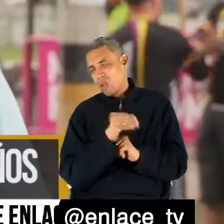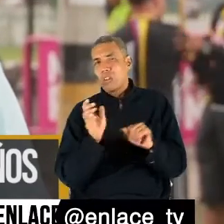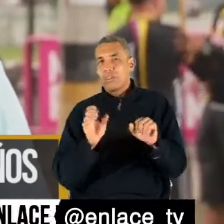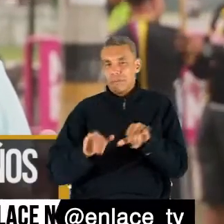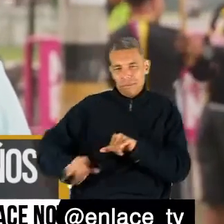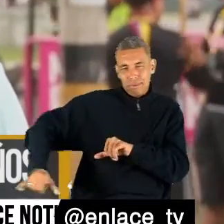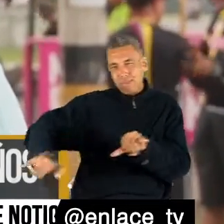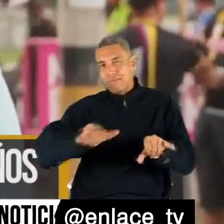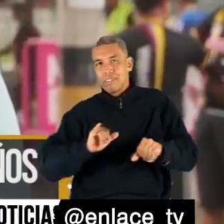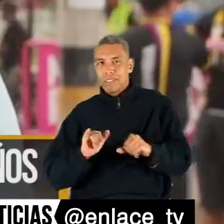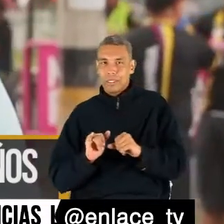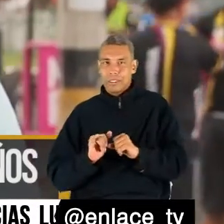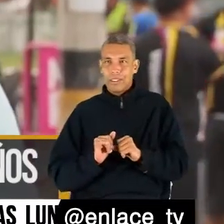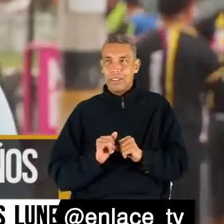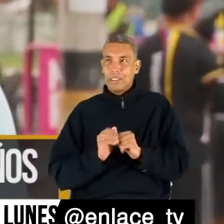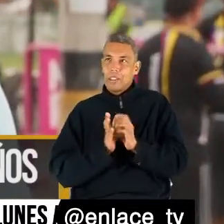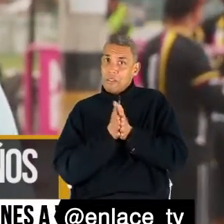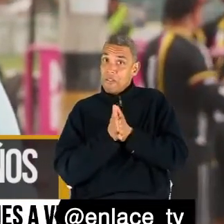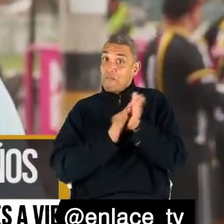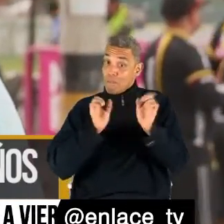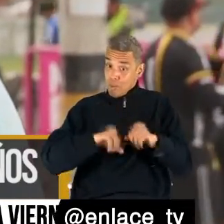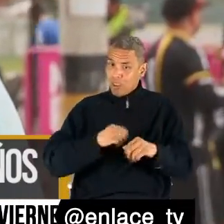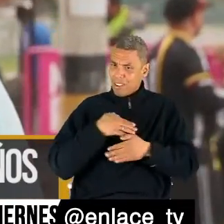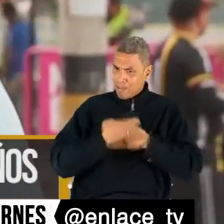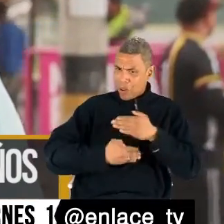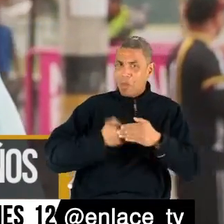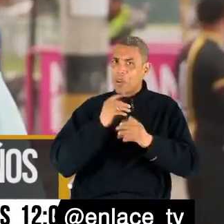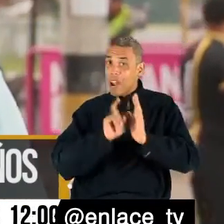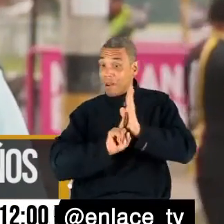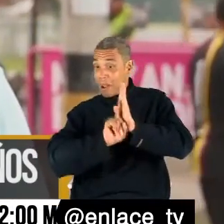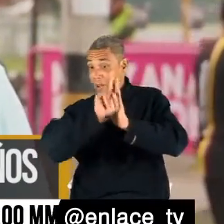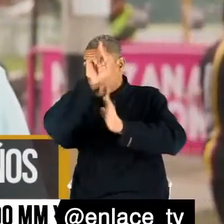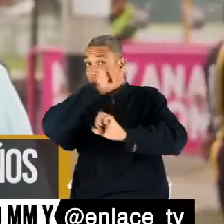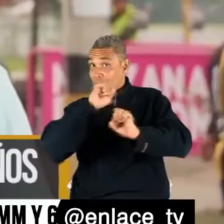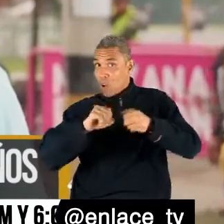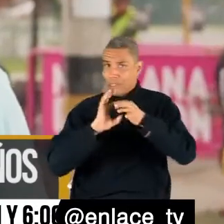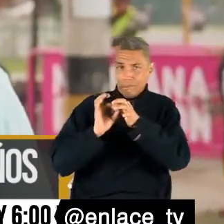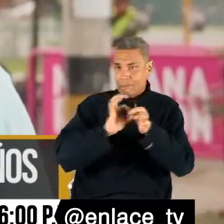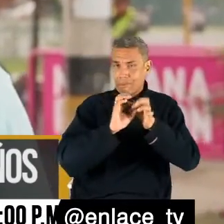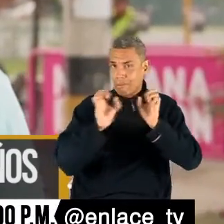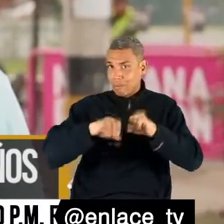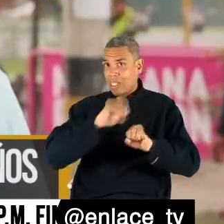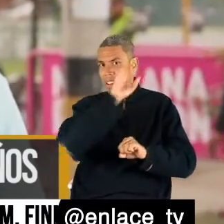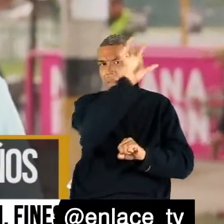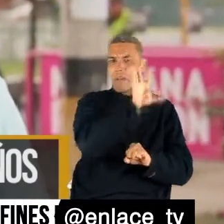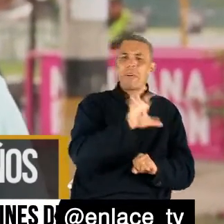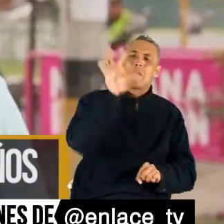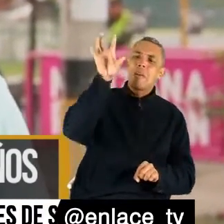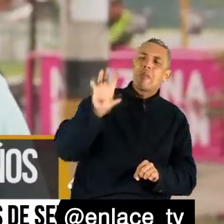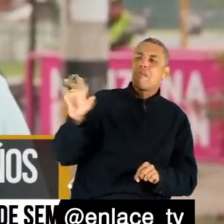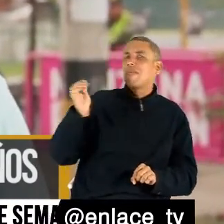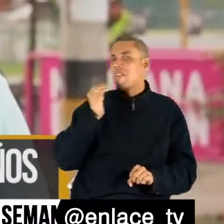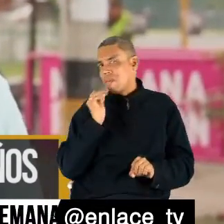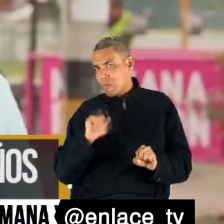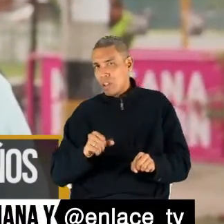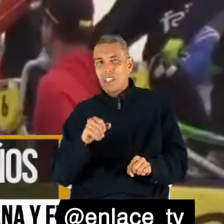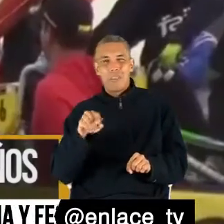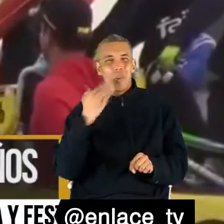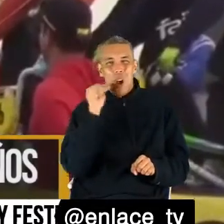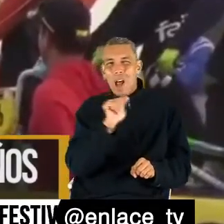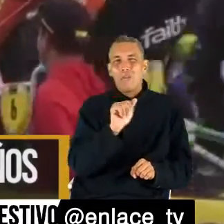van a dar cuenta o se pueden dar cuenta que sí se puede lograr grandes logros a nivel internacional, como lo logró Ainara, como lo logró Silvia,